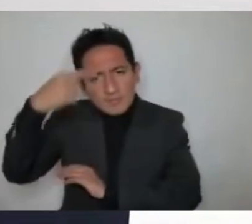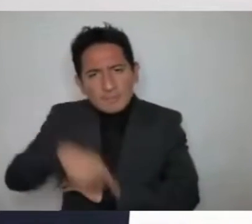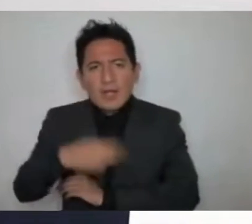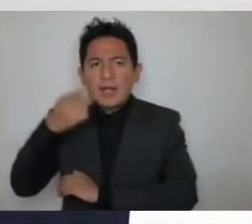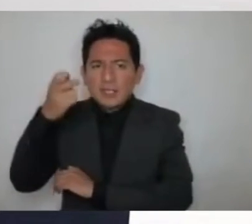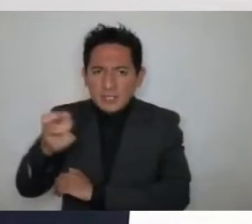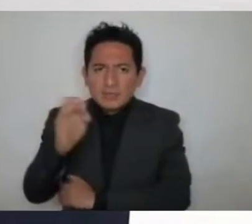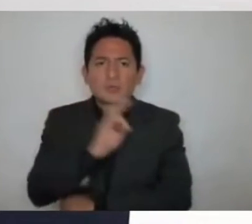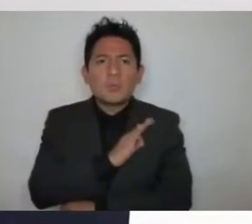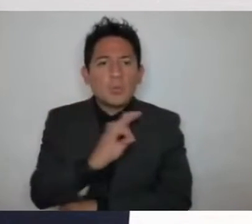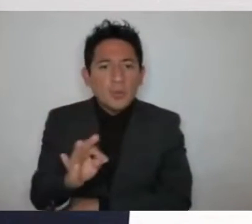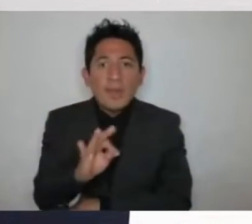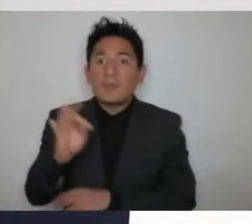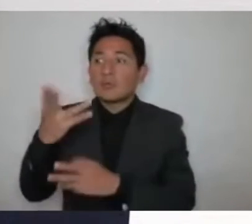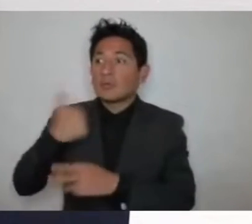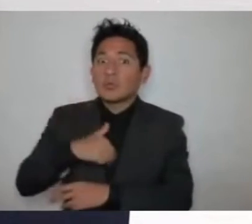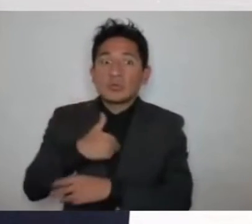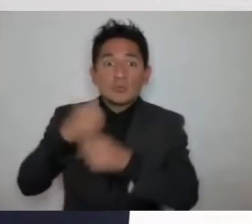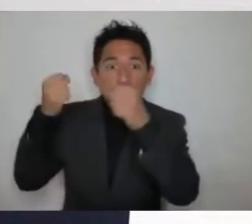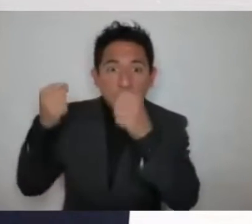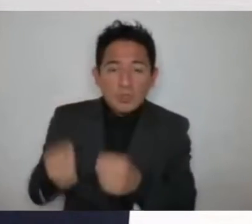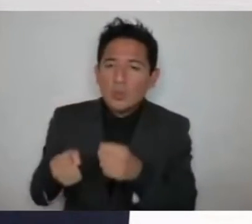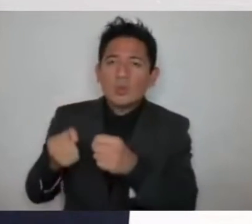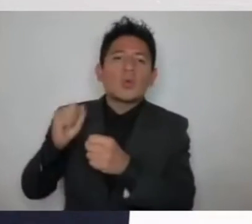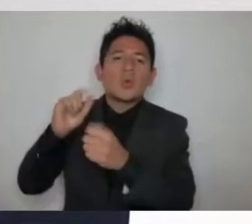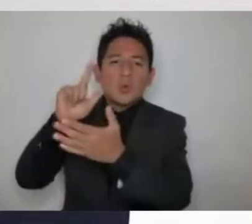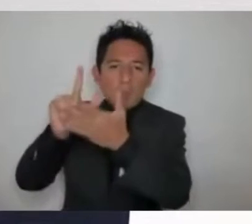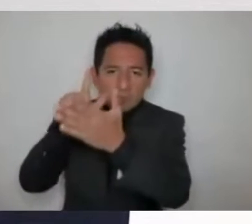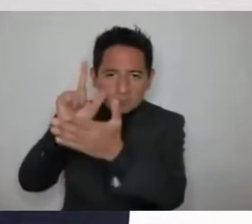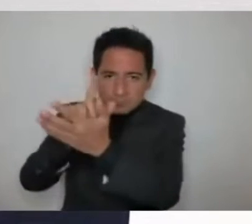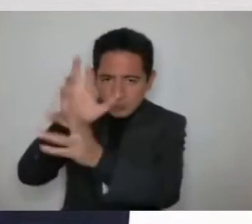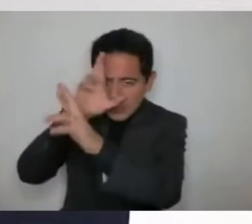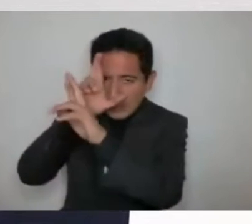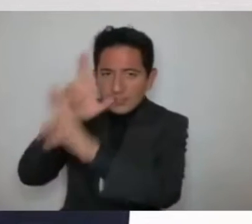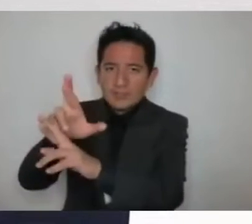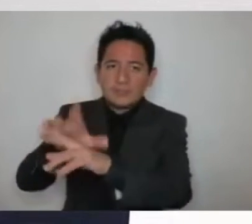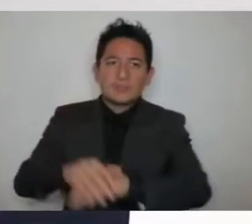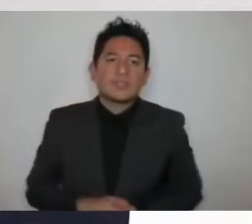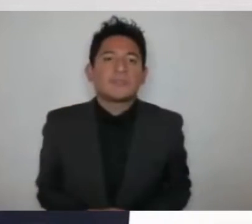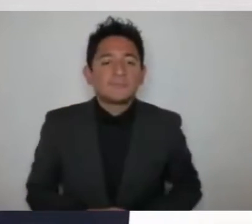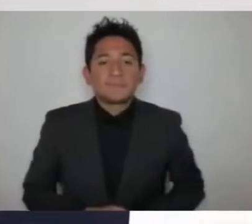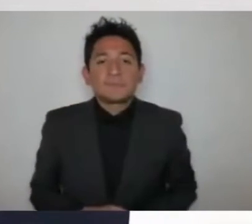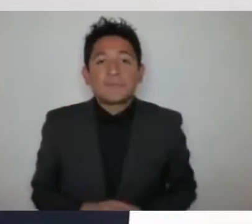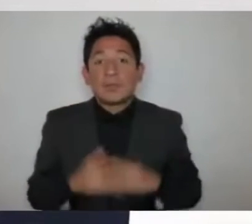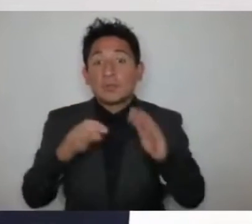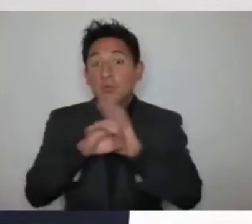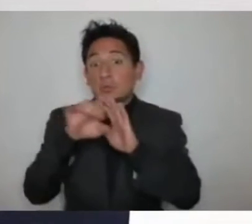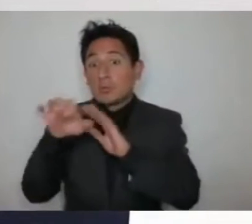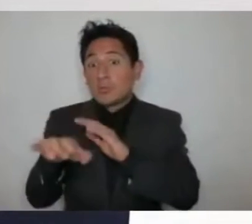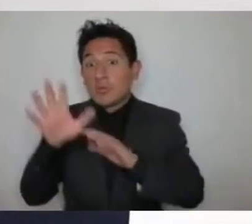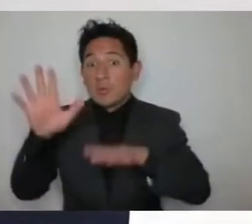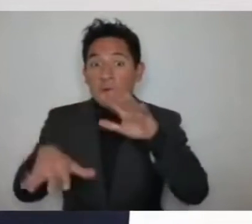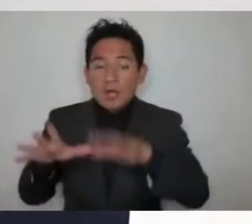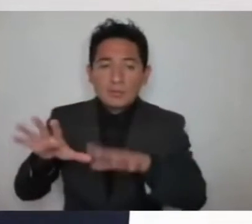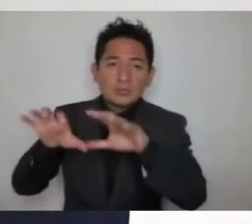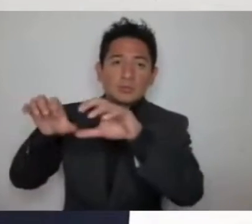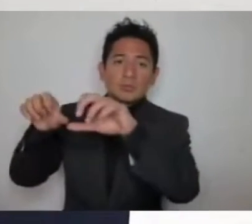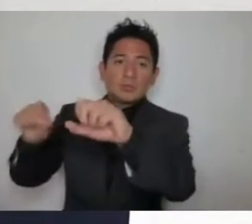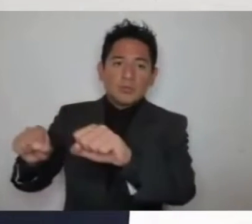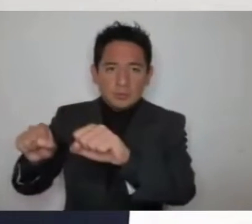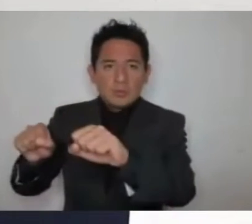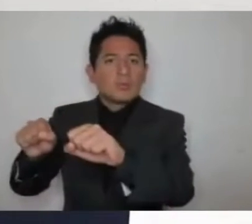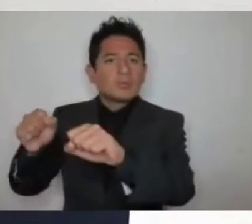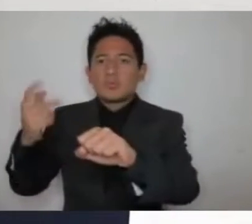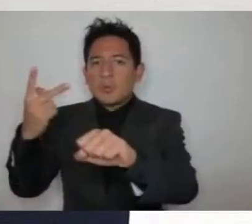pruebas que pudieran haber estado relacionadas con momentos eh que si bien quizá por ejemplo no ocurrieron en la detención Sí en momentos inmediatos